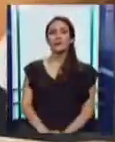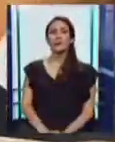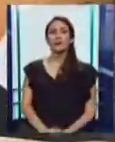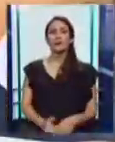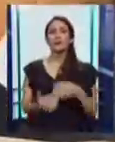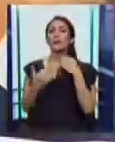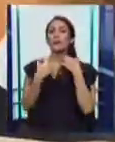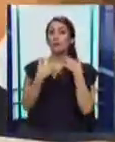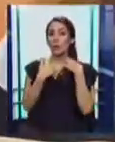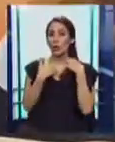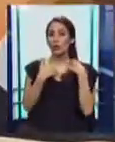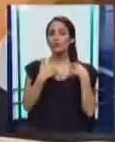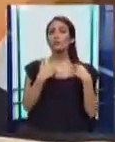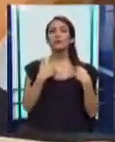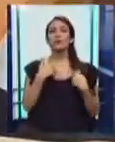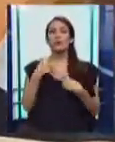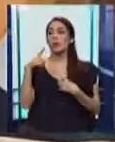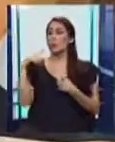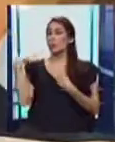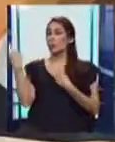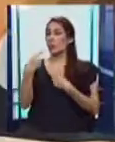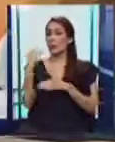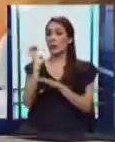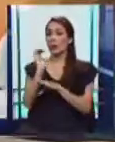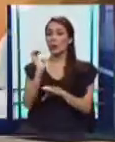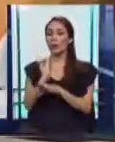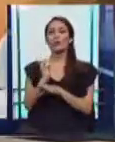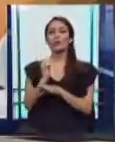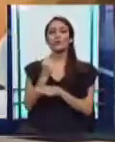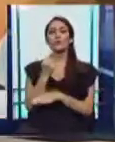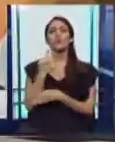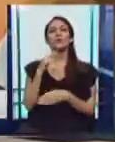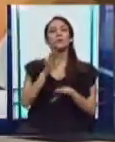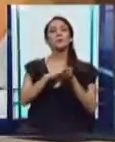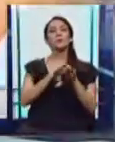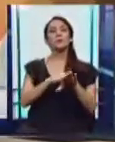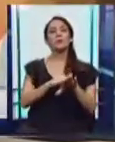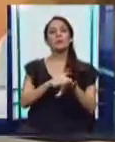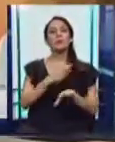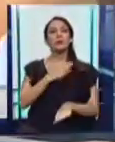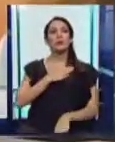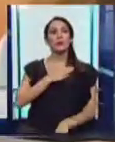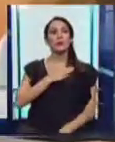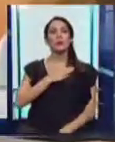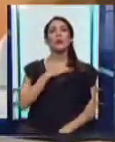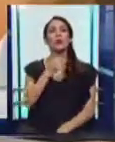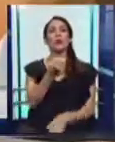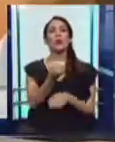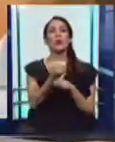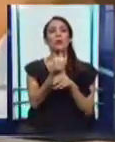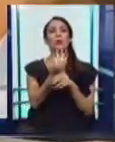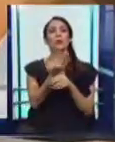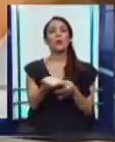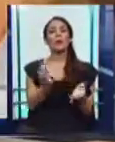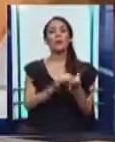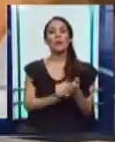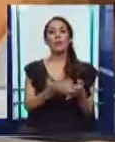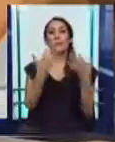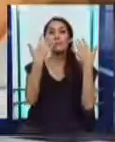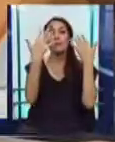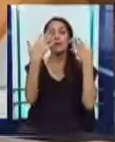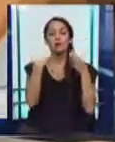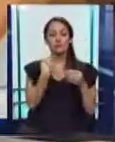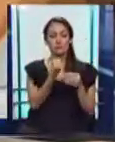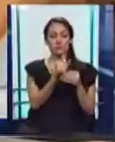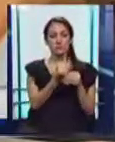Nosotros pedimos lo que pide el pueblo ecuatoriano, el reconteo manual